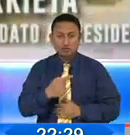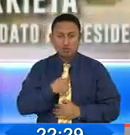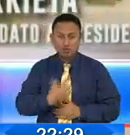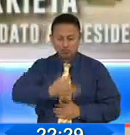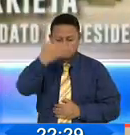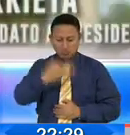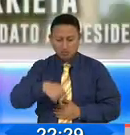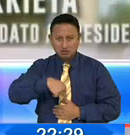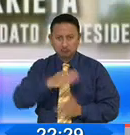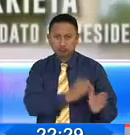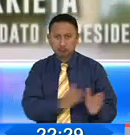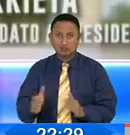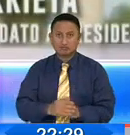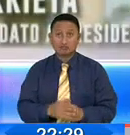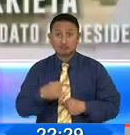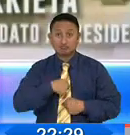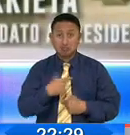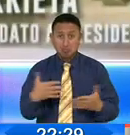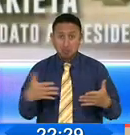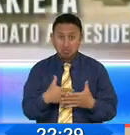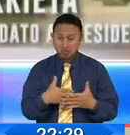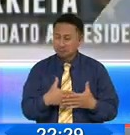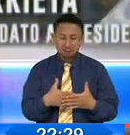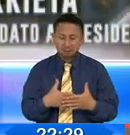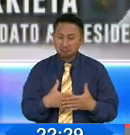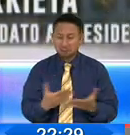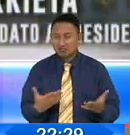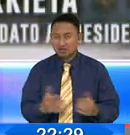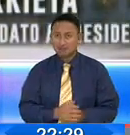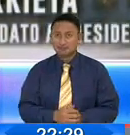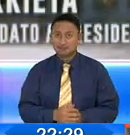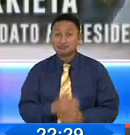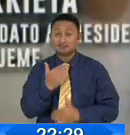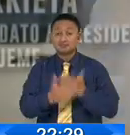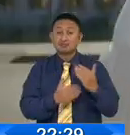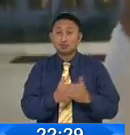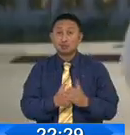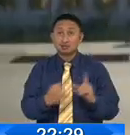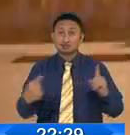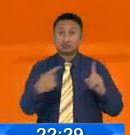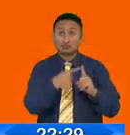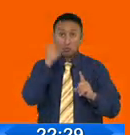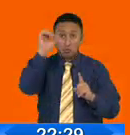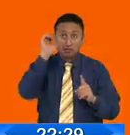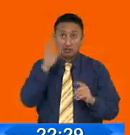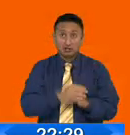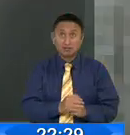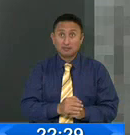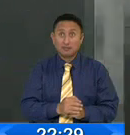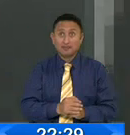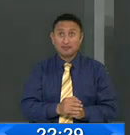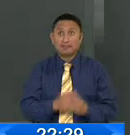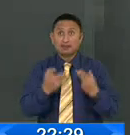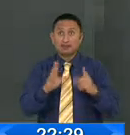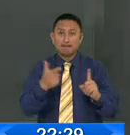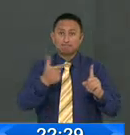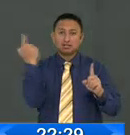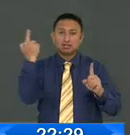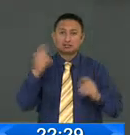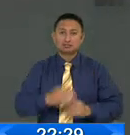a poner orden. A mí no me tiembla la mano, yo no tengo miedo. A pero mí nadie me va a corromper. Pero poco después de publicar este video en su discurso, también fue